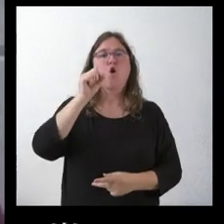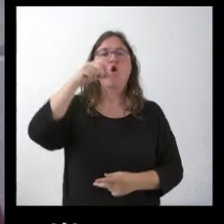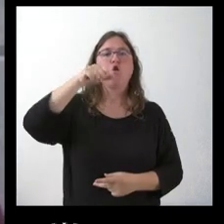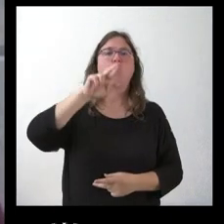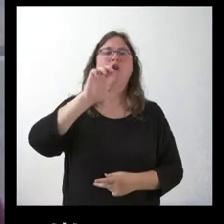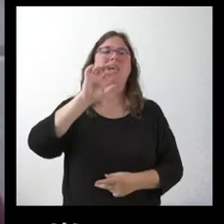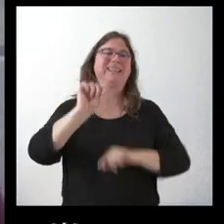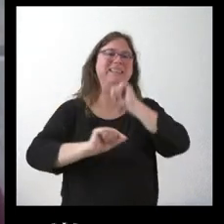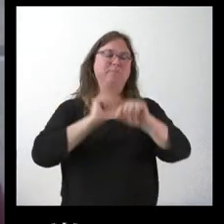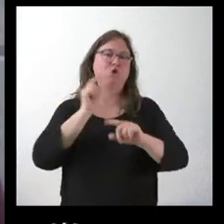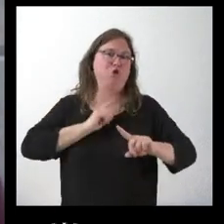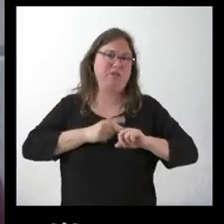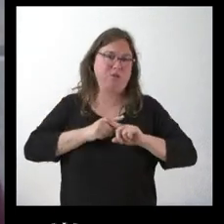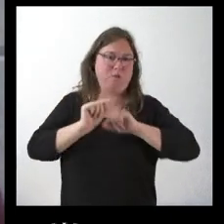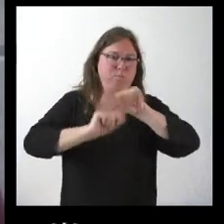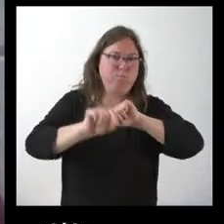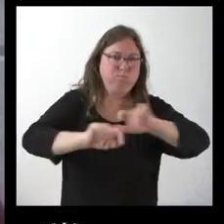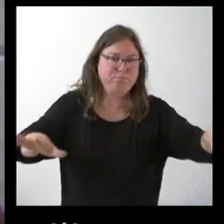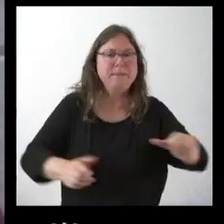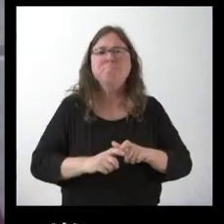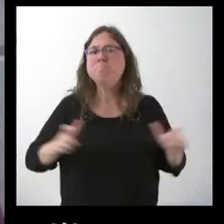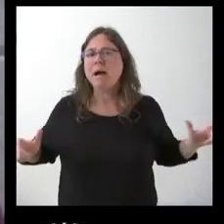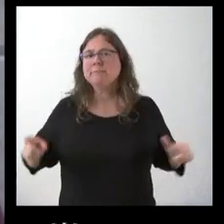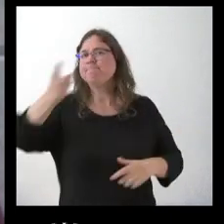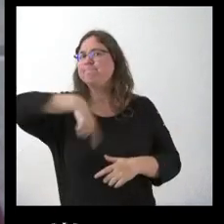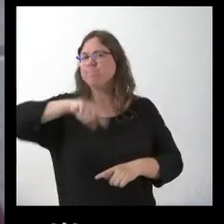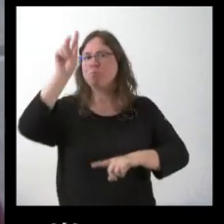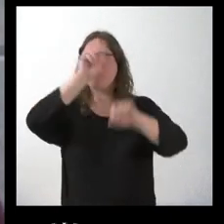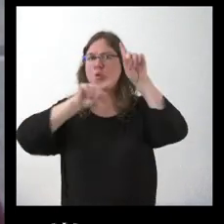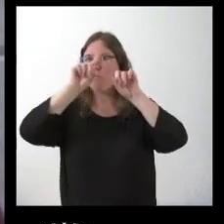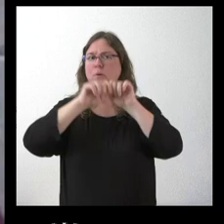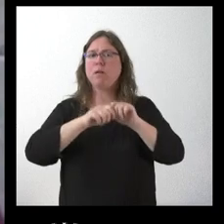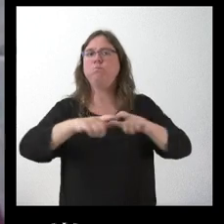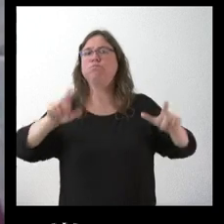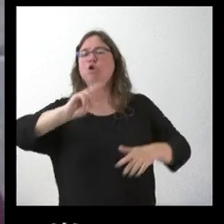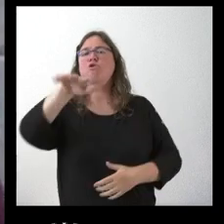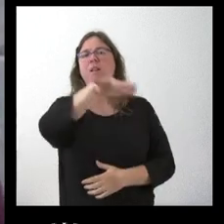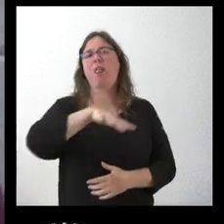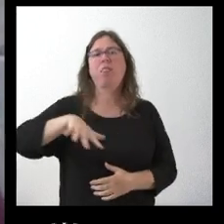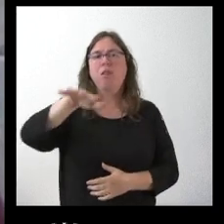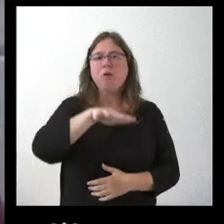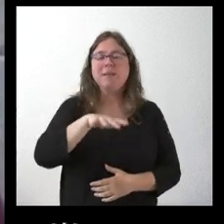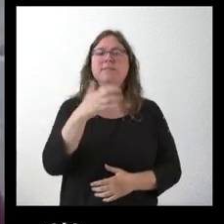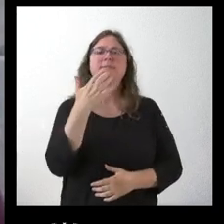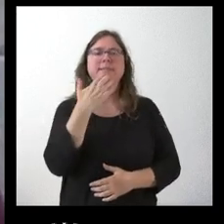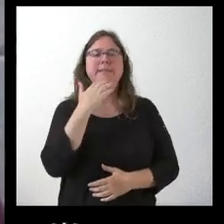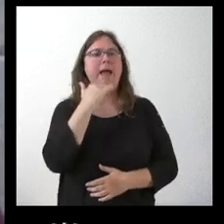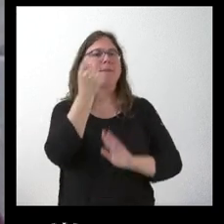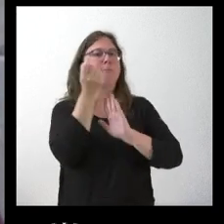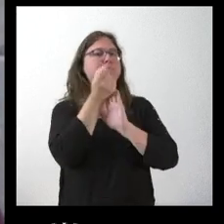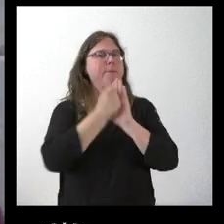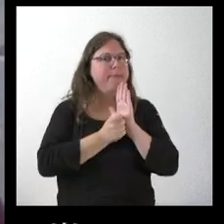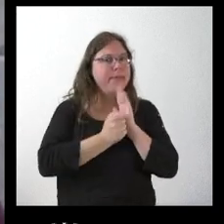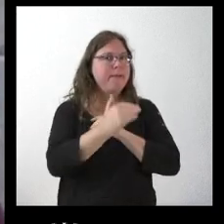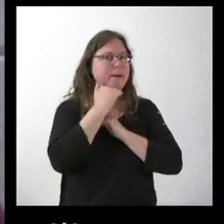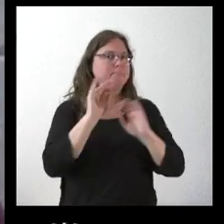sé si desde la Junta hay preocupación en que esto se pueda extender a otros lugares, si se va a tomar alguna medida